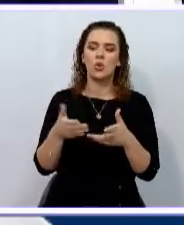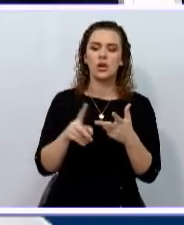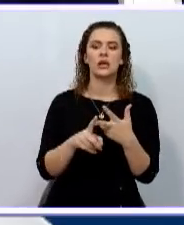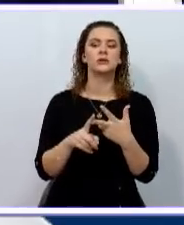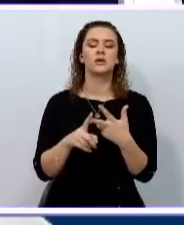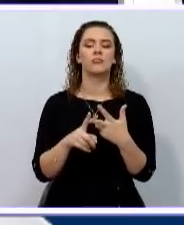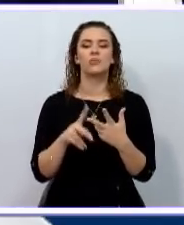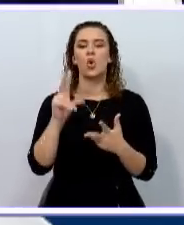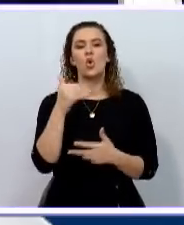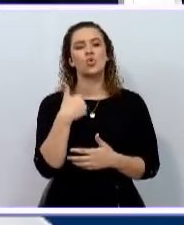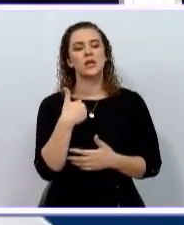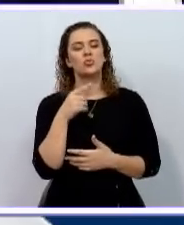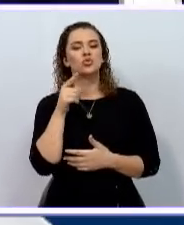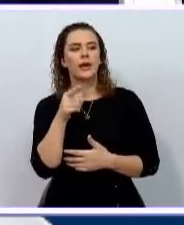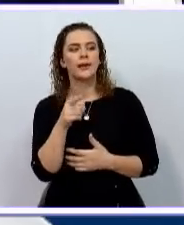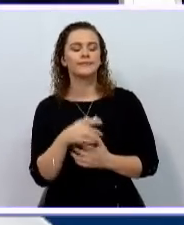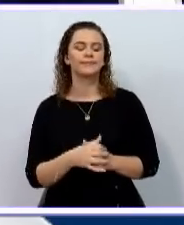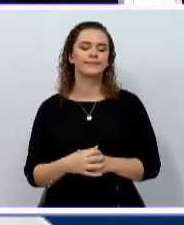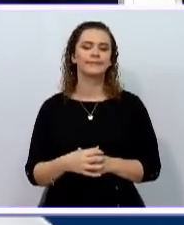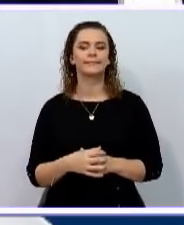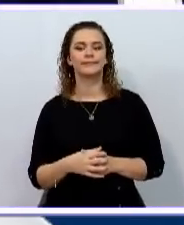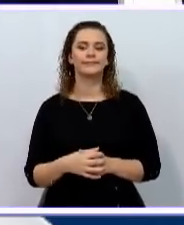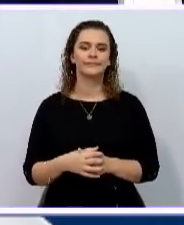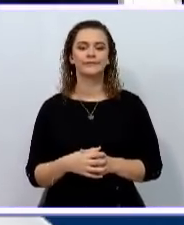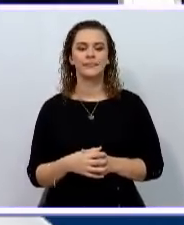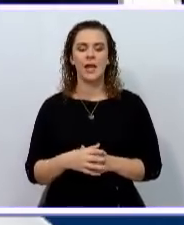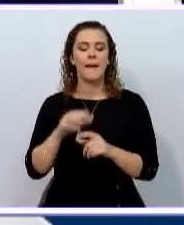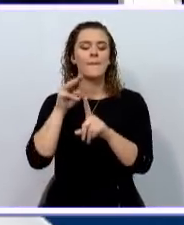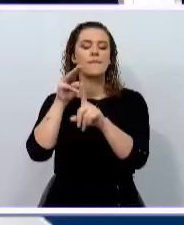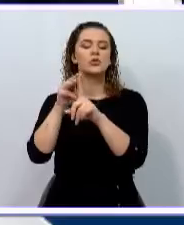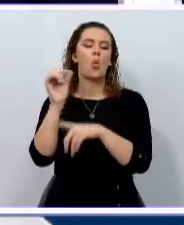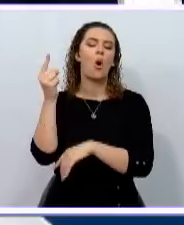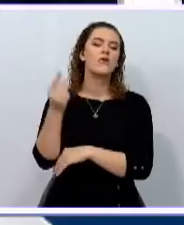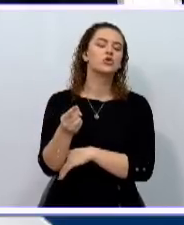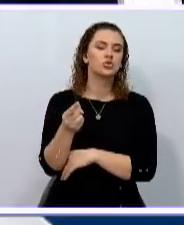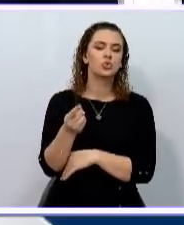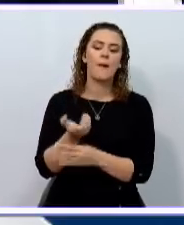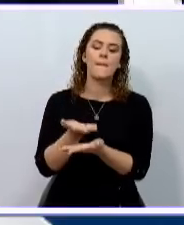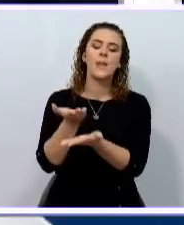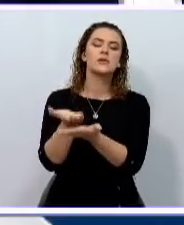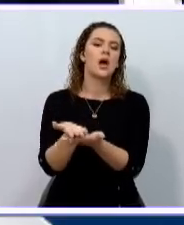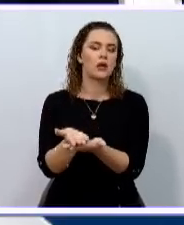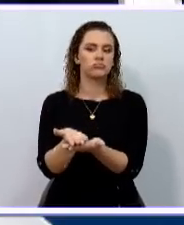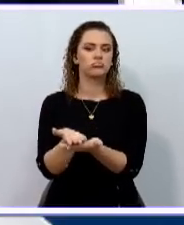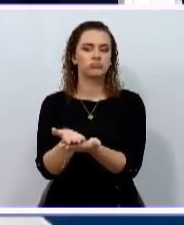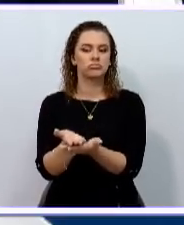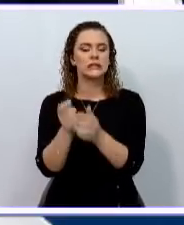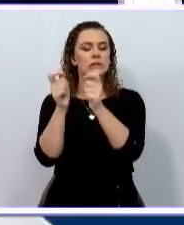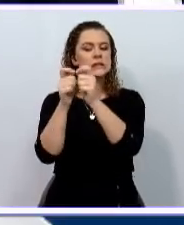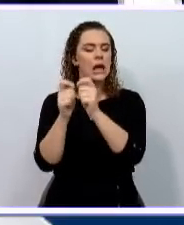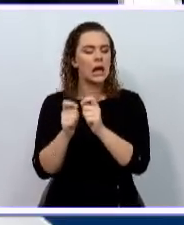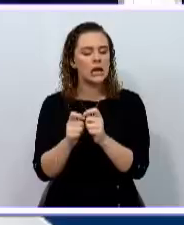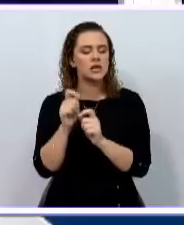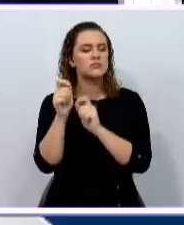no tiene usted la misión o la obligación de plantear detalles